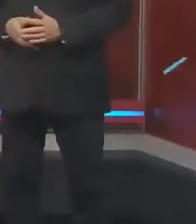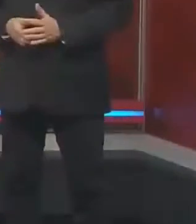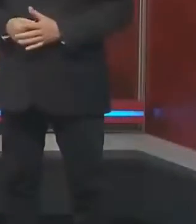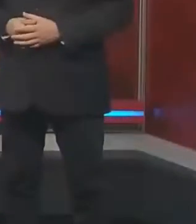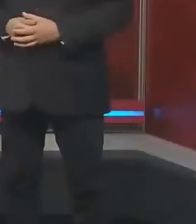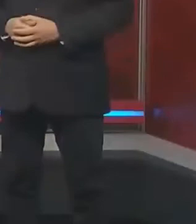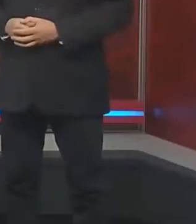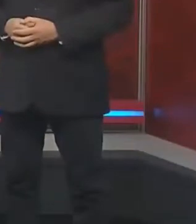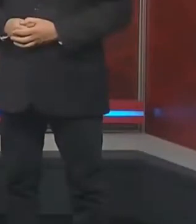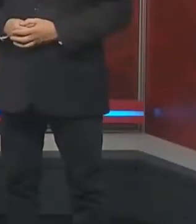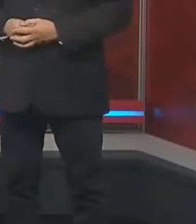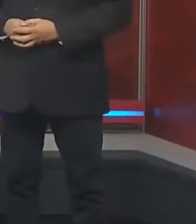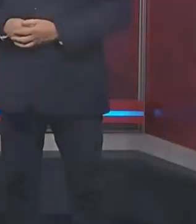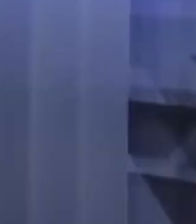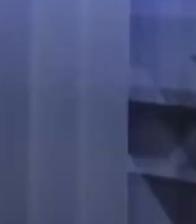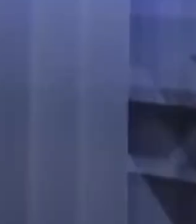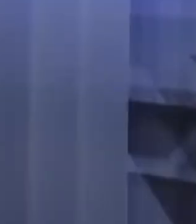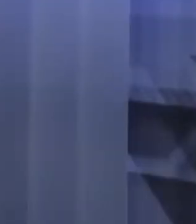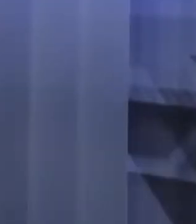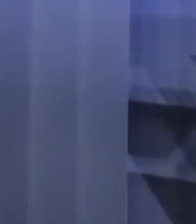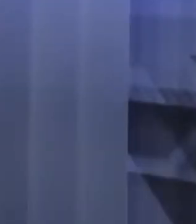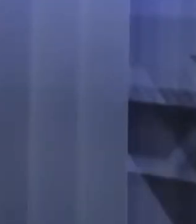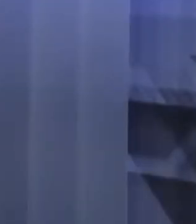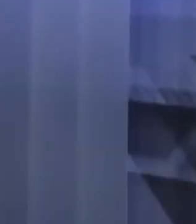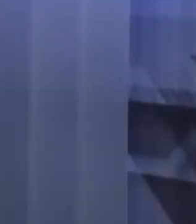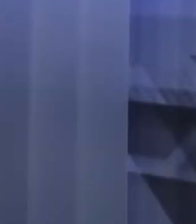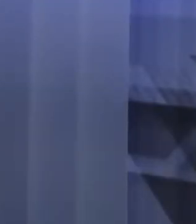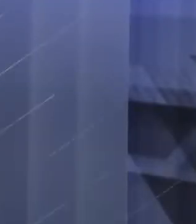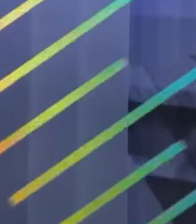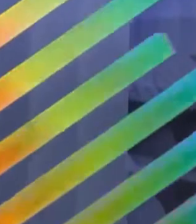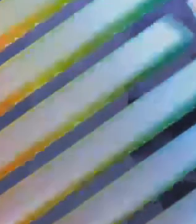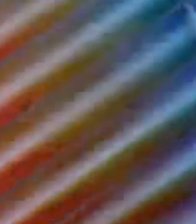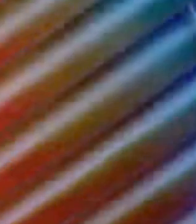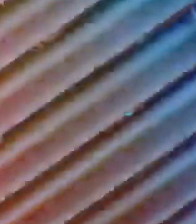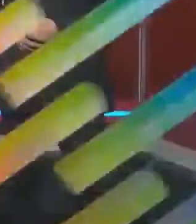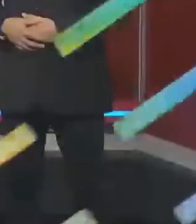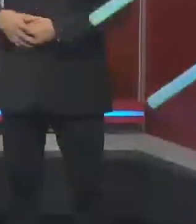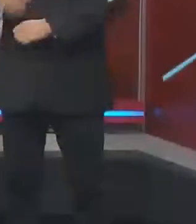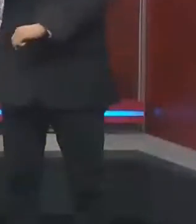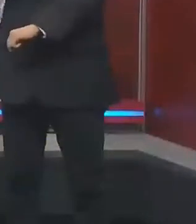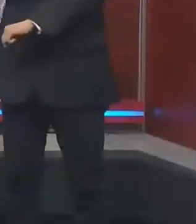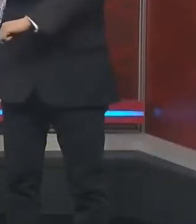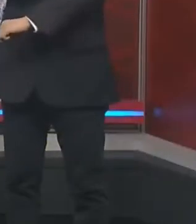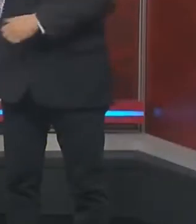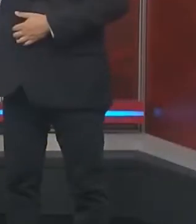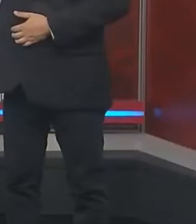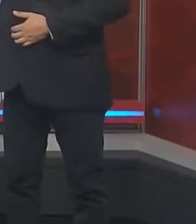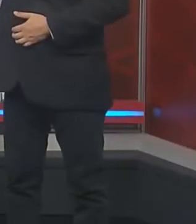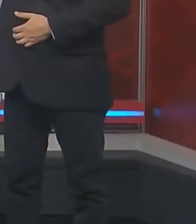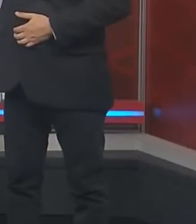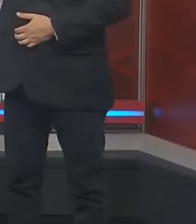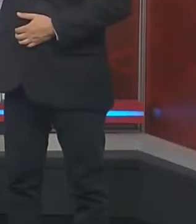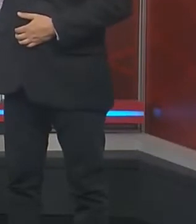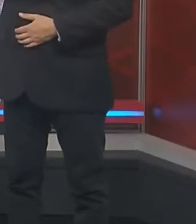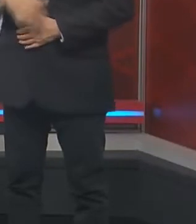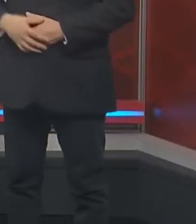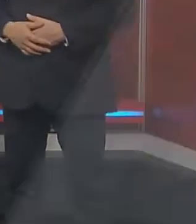valparaíso valparaíso región metropolitana